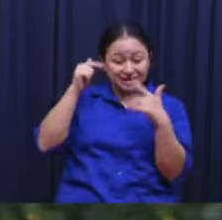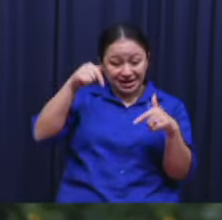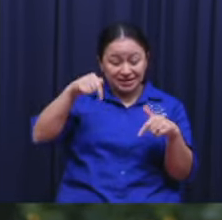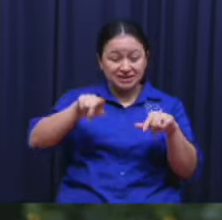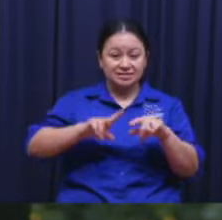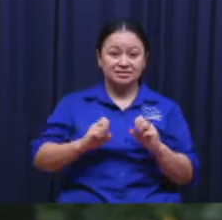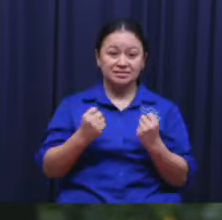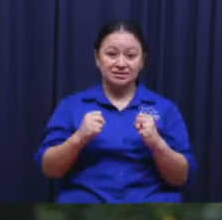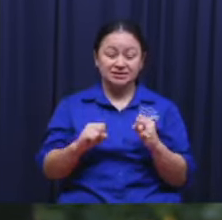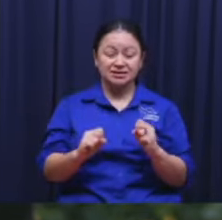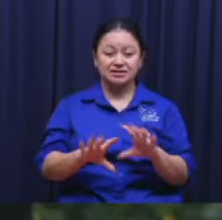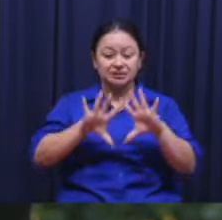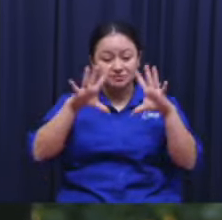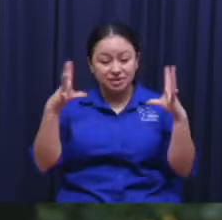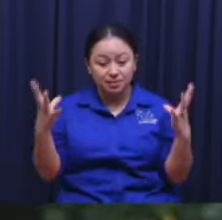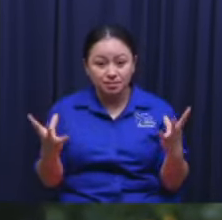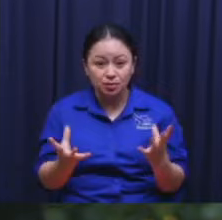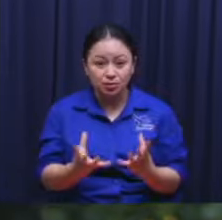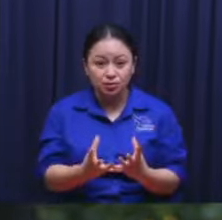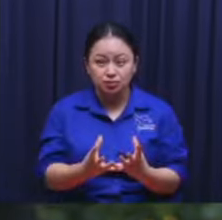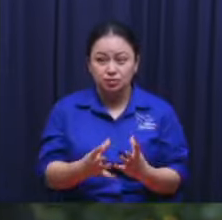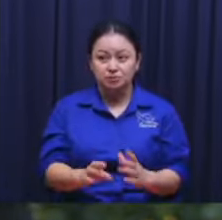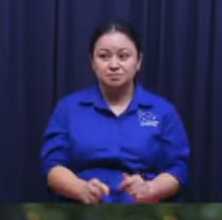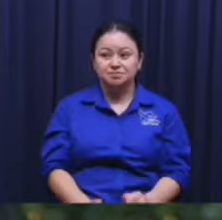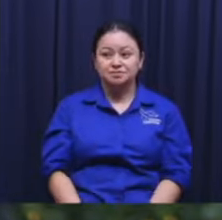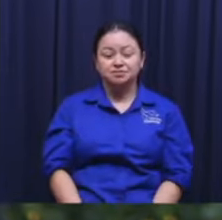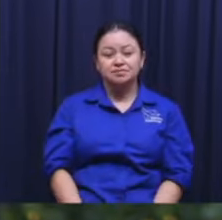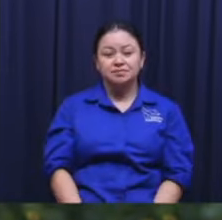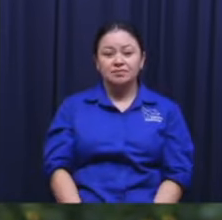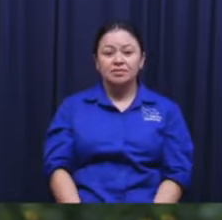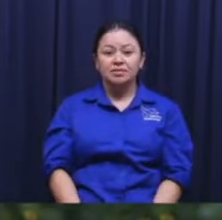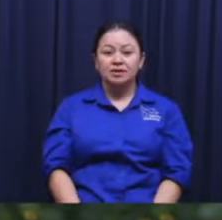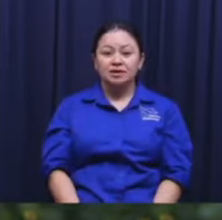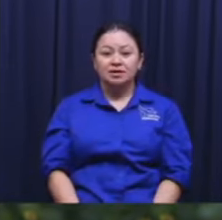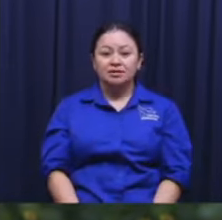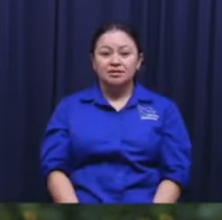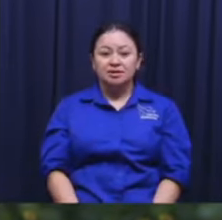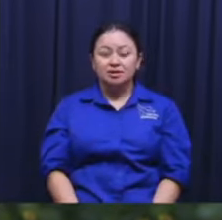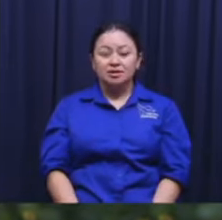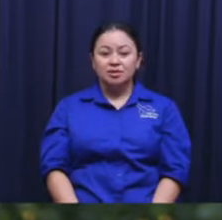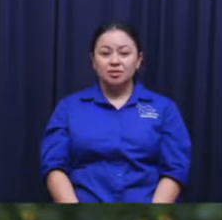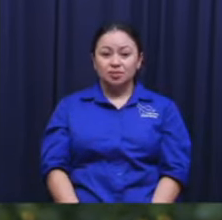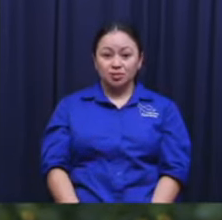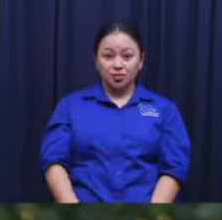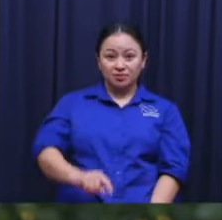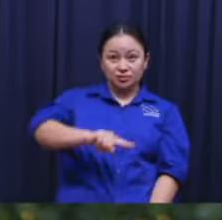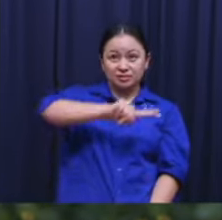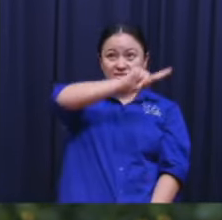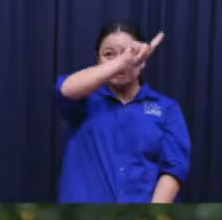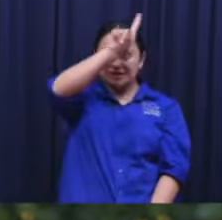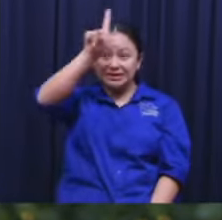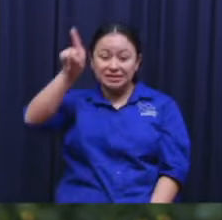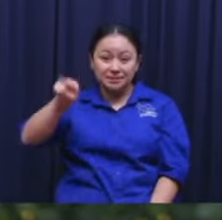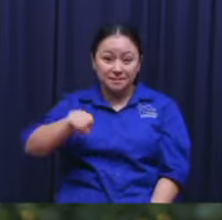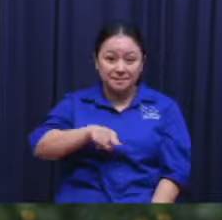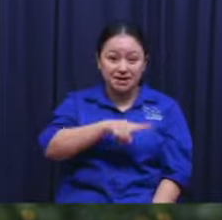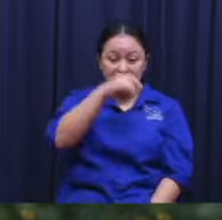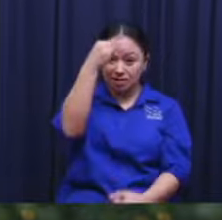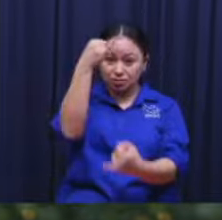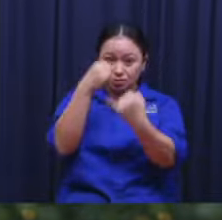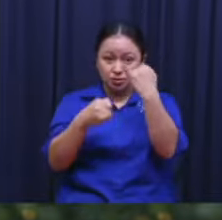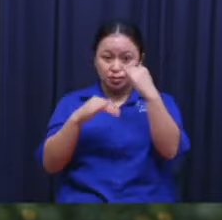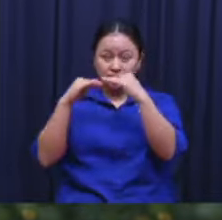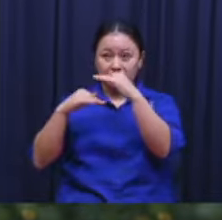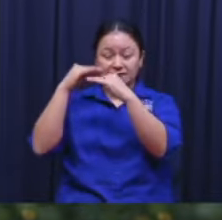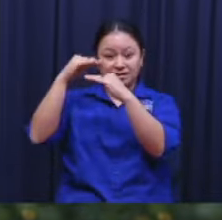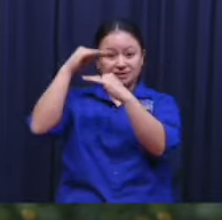empezó todo, ¿verdad? En Dios, el círculo virtuoso. Entonces cuando da la vuelta viene Jesús y lo hace. Empieza a hacer cosas, a hacer cosas, a hacer